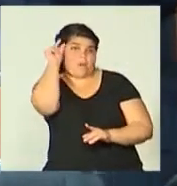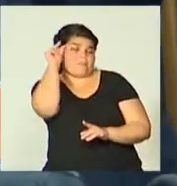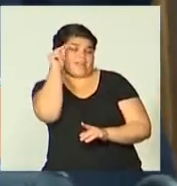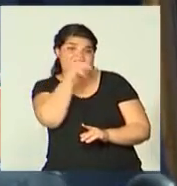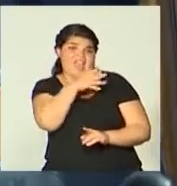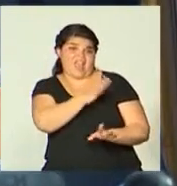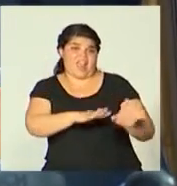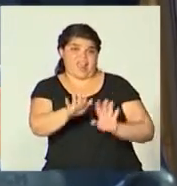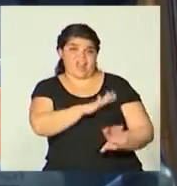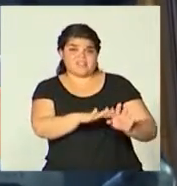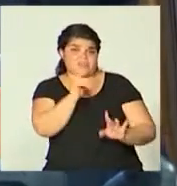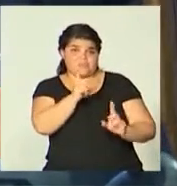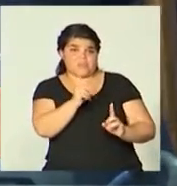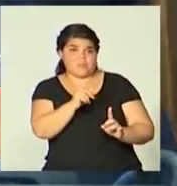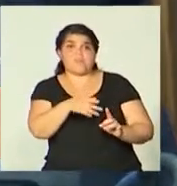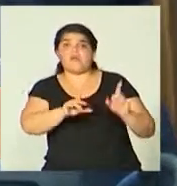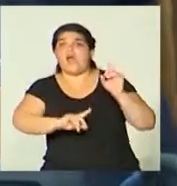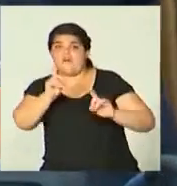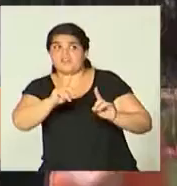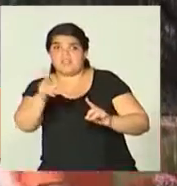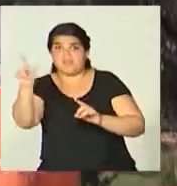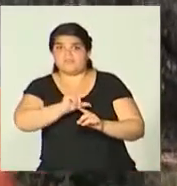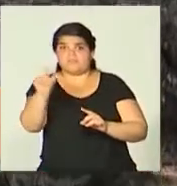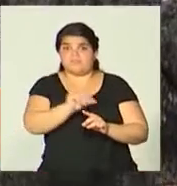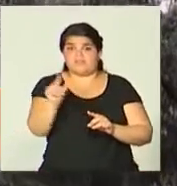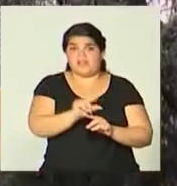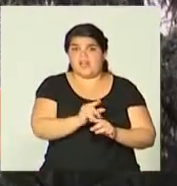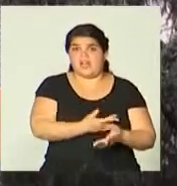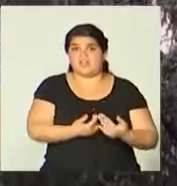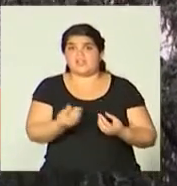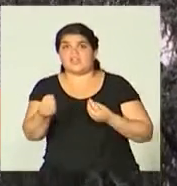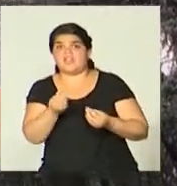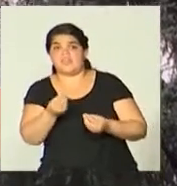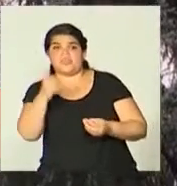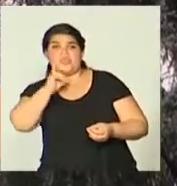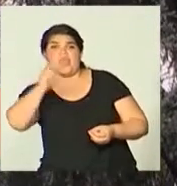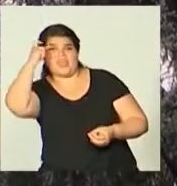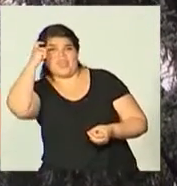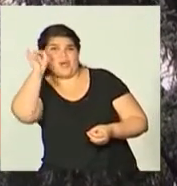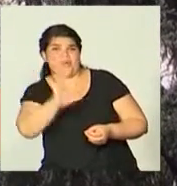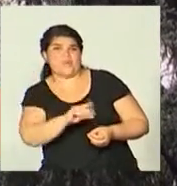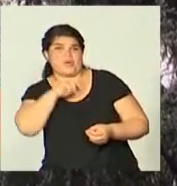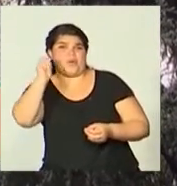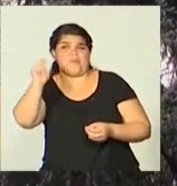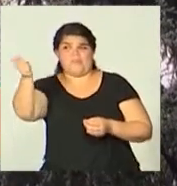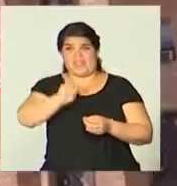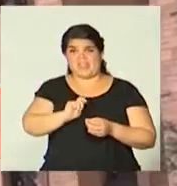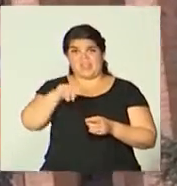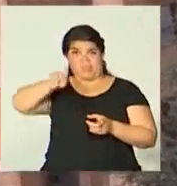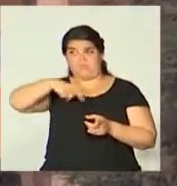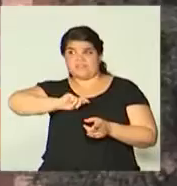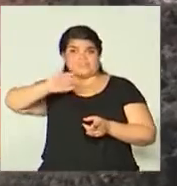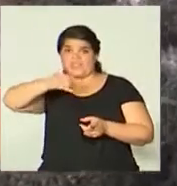pero vos verás que cuando se usa los problemas siguen siendo lo mismo, porque te prestan dinero por 10 días. No es un instrumento a usar